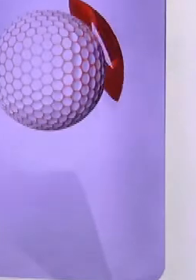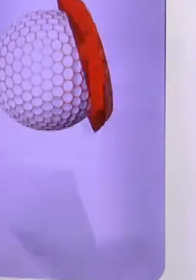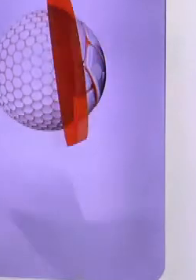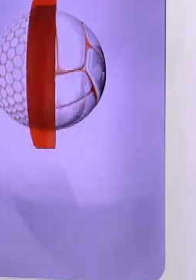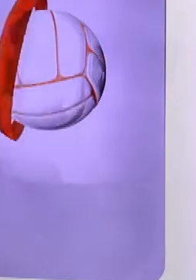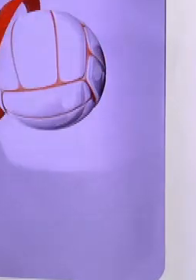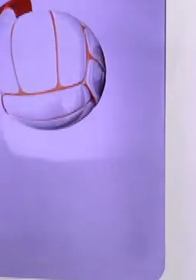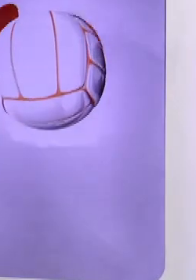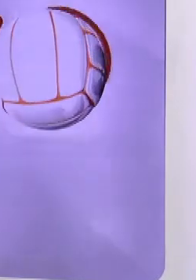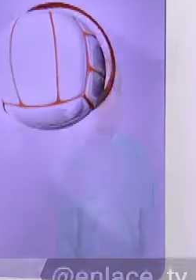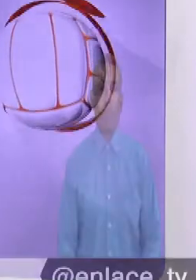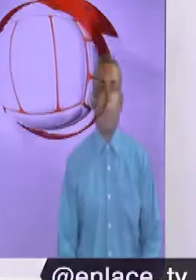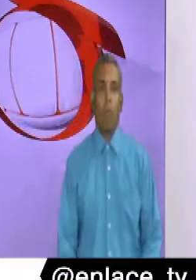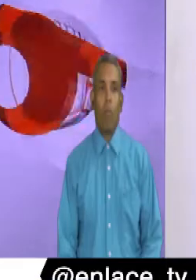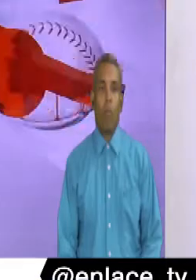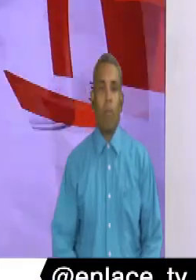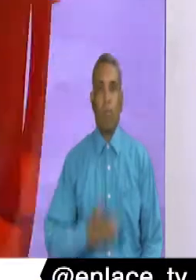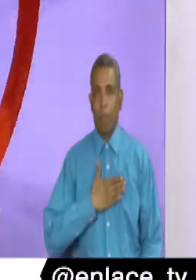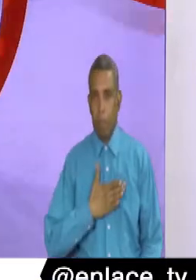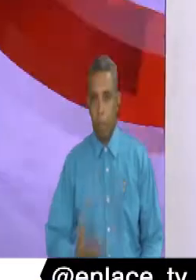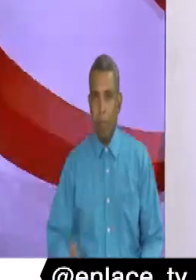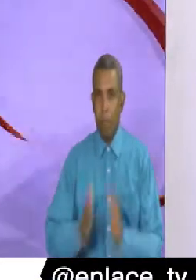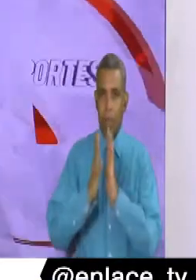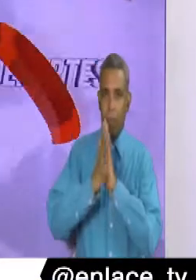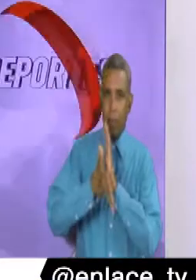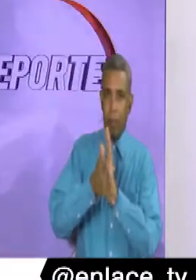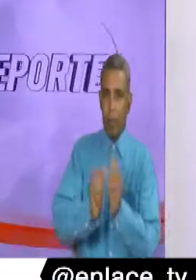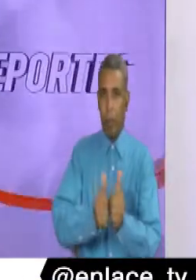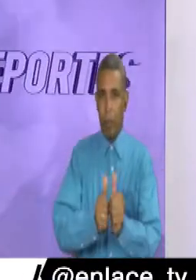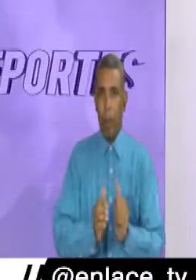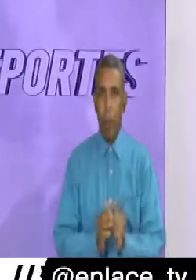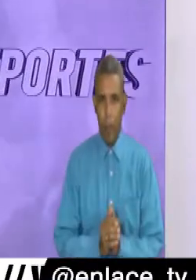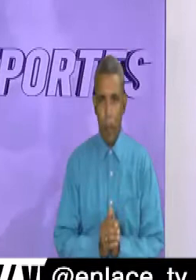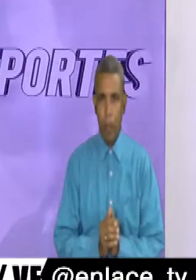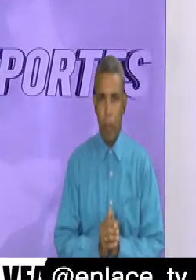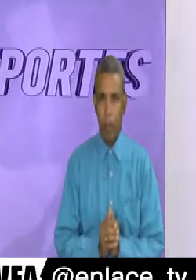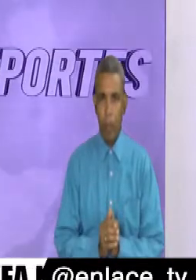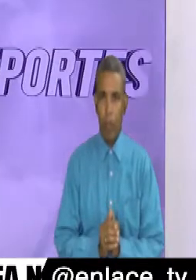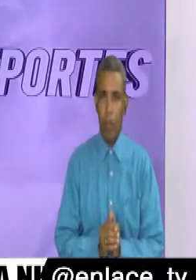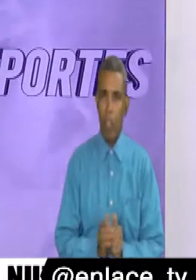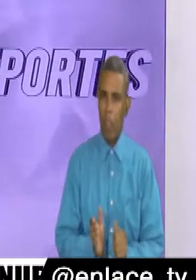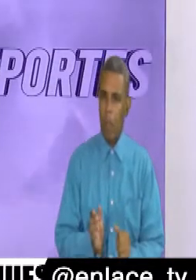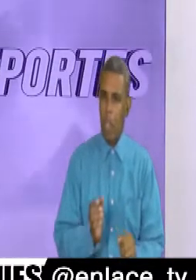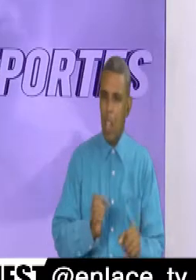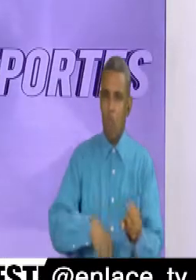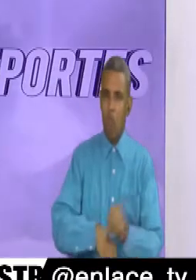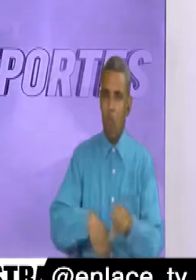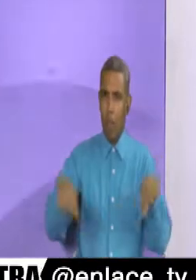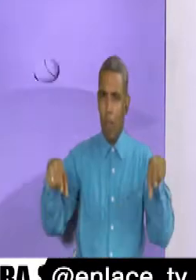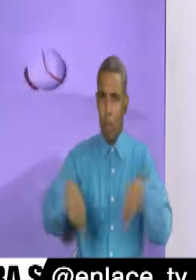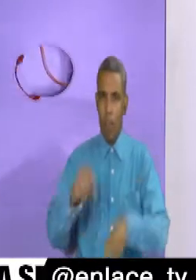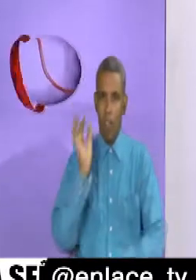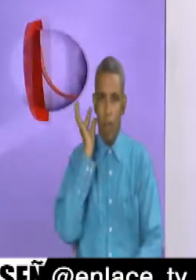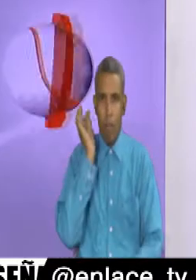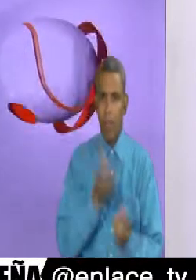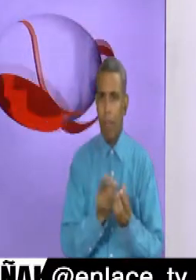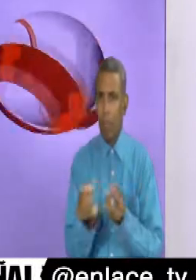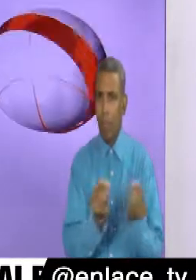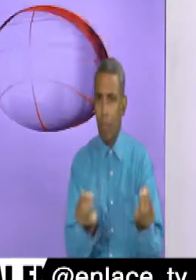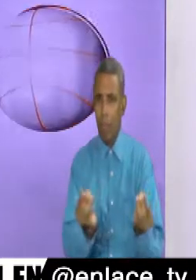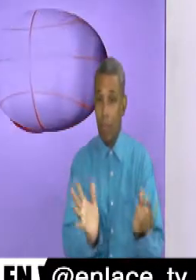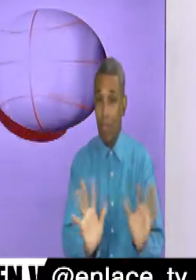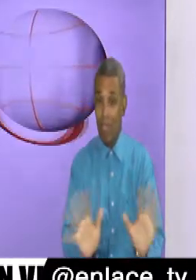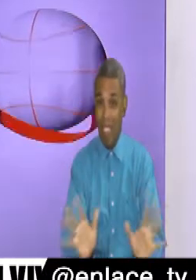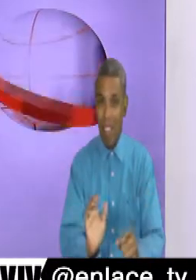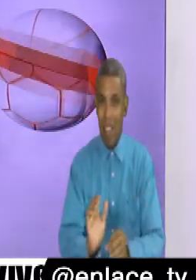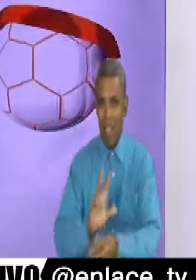Bienvenidos a la información deportiva de Enlace Noticias. Equipos de minifútbol femenino prejuvenil se alistan para enfrentar torneos municipales